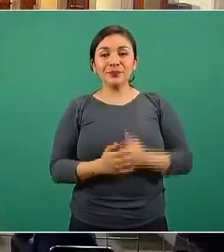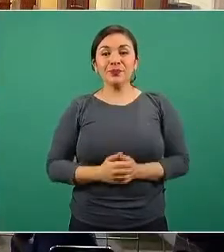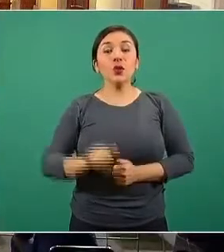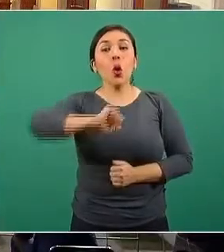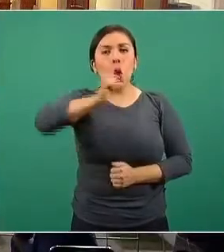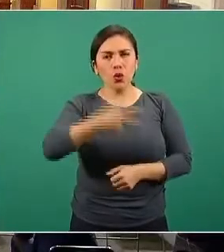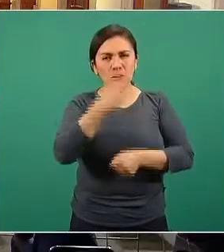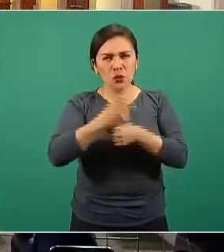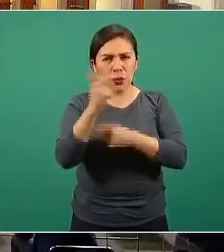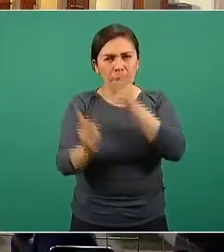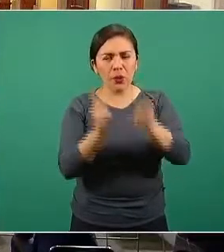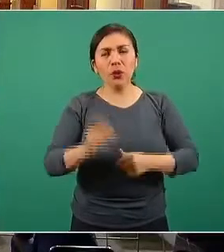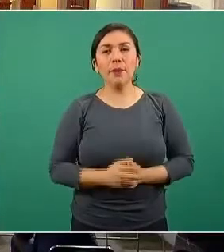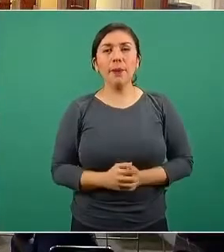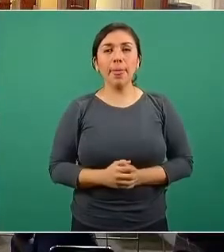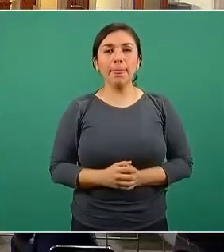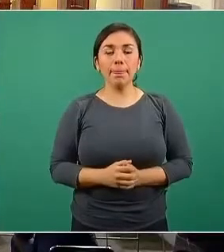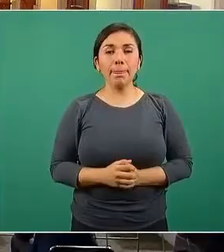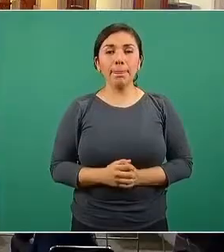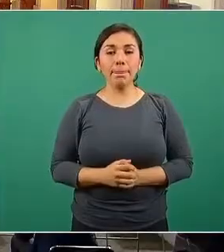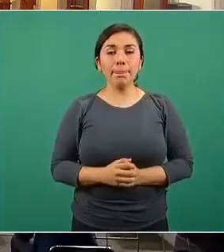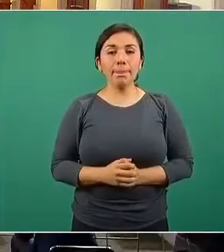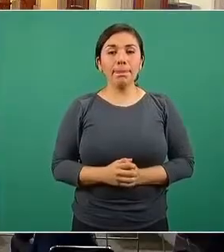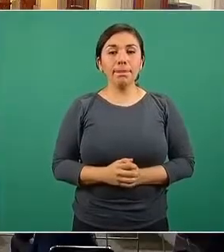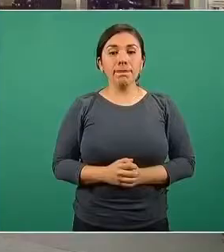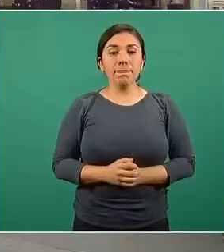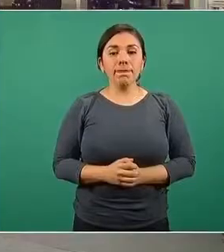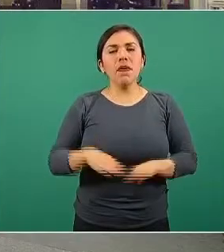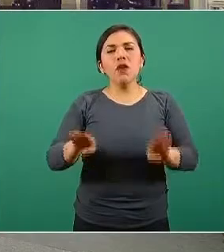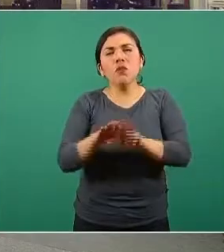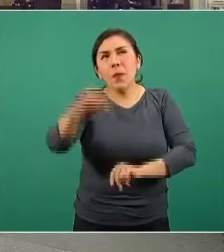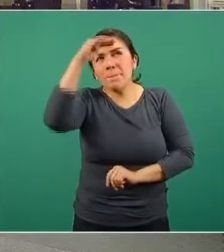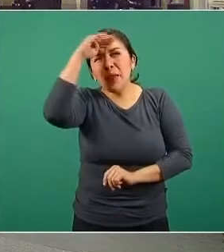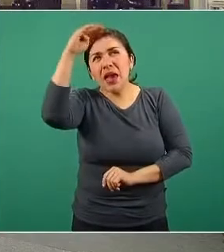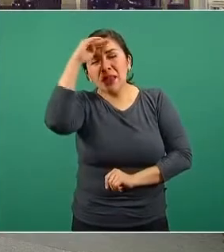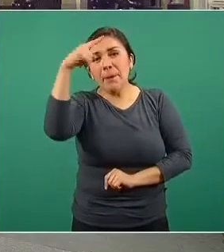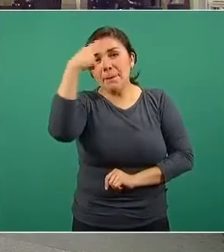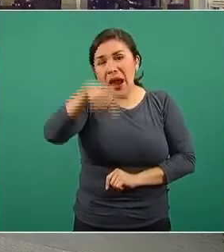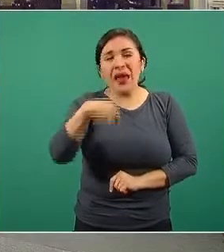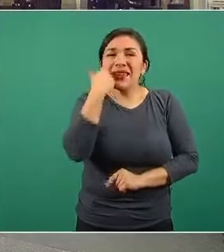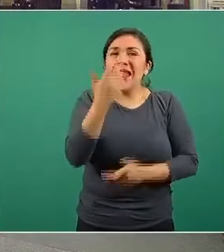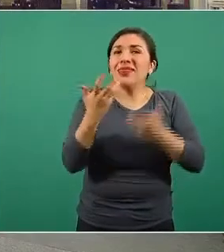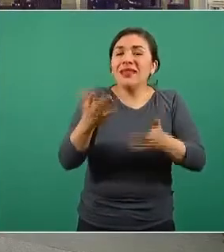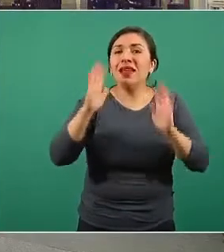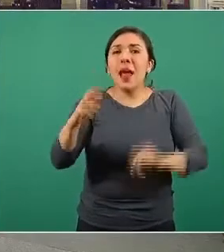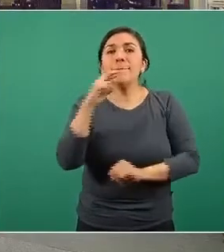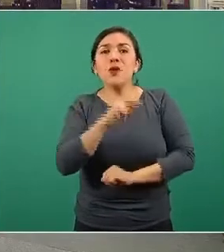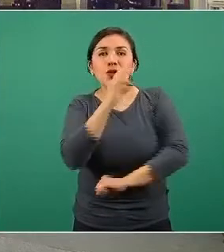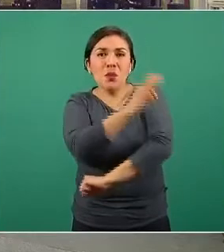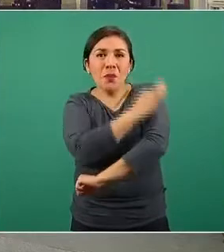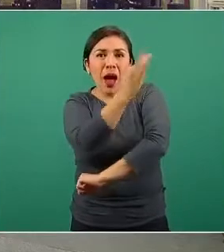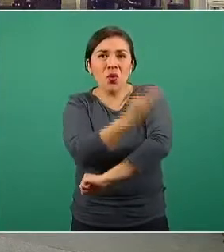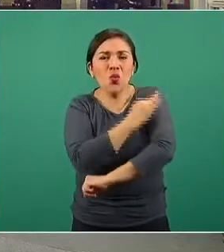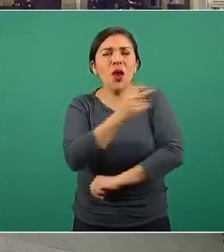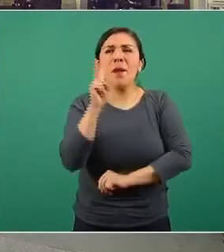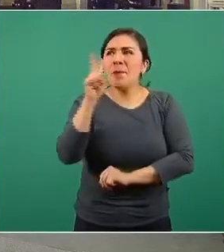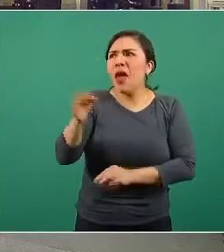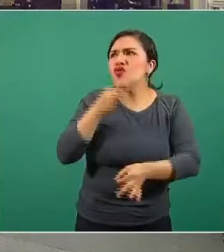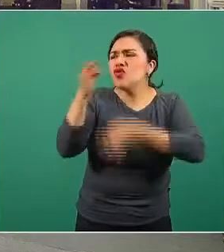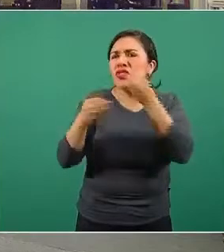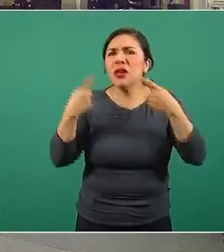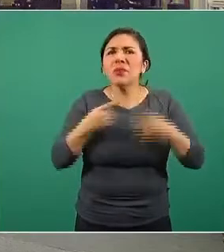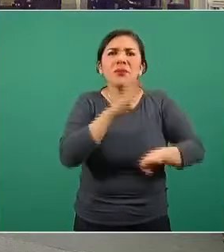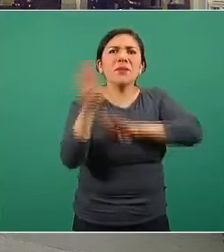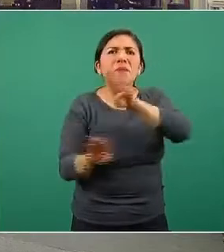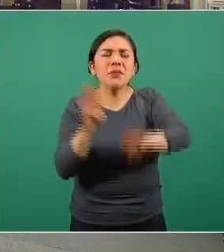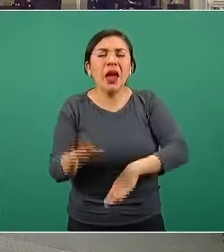segunda, ante la expectativa de la vacunación y con las noticias de los descensos en los